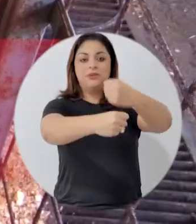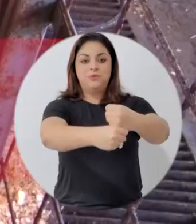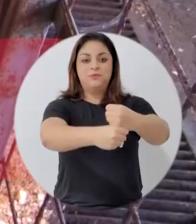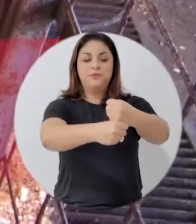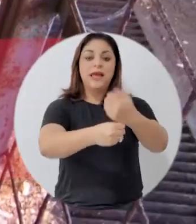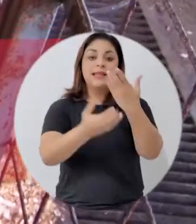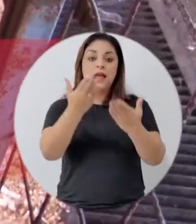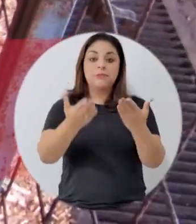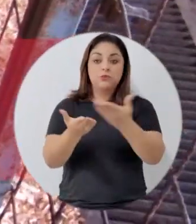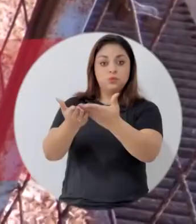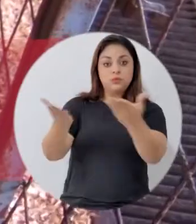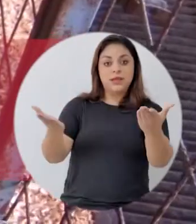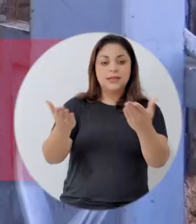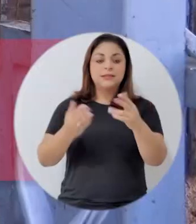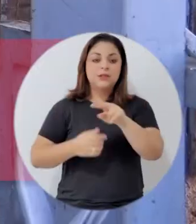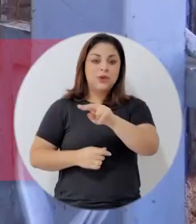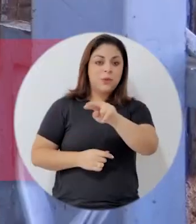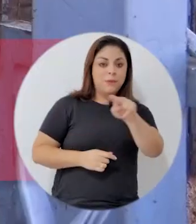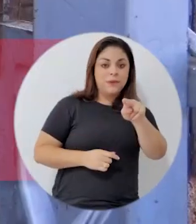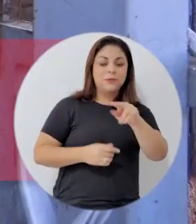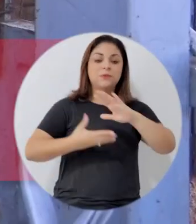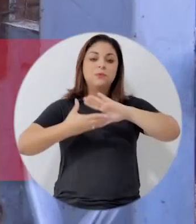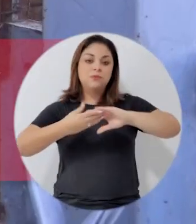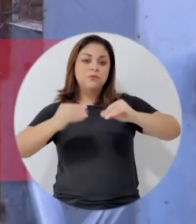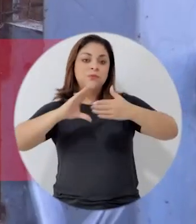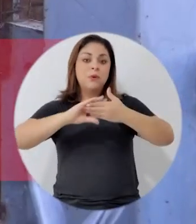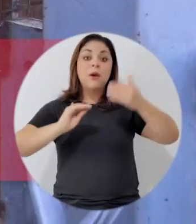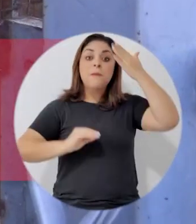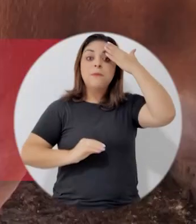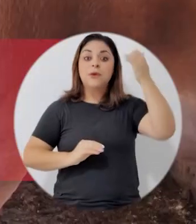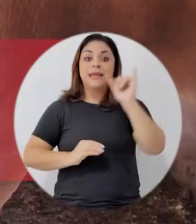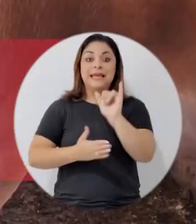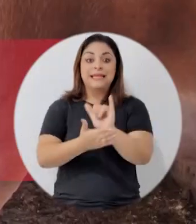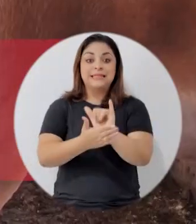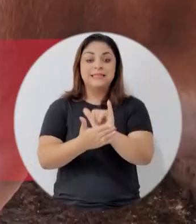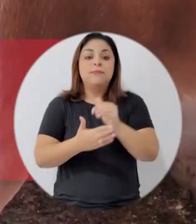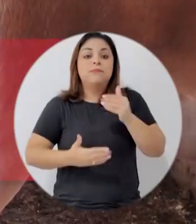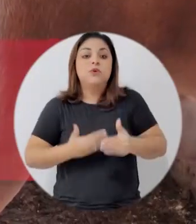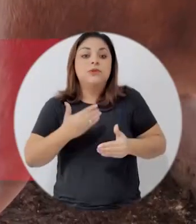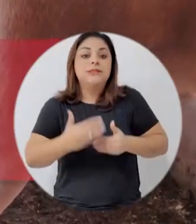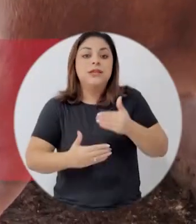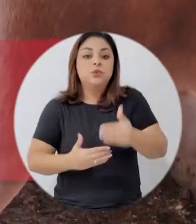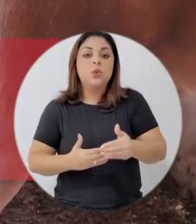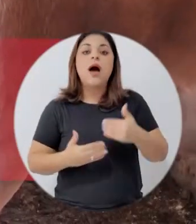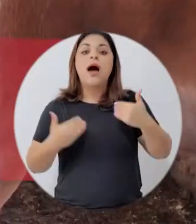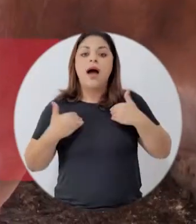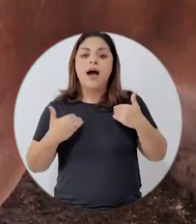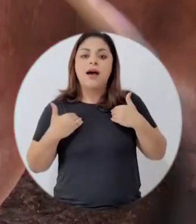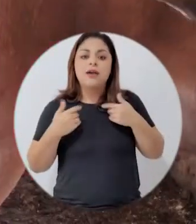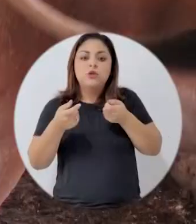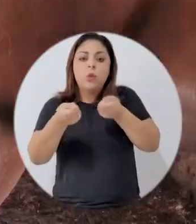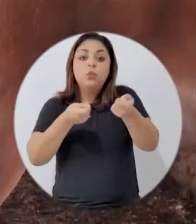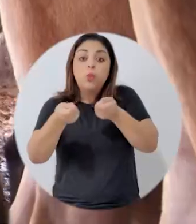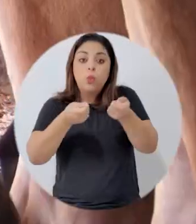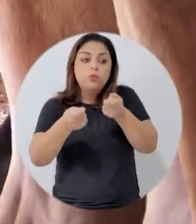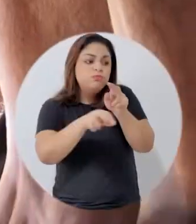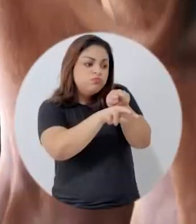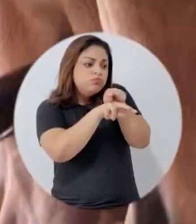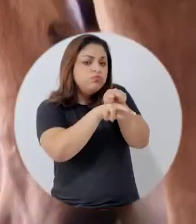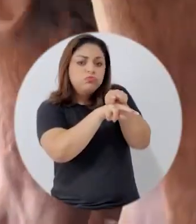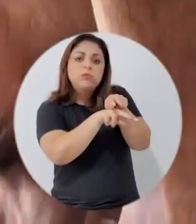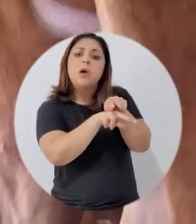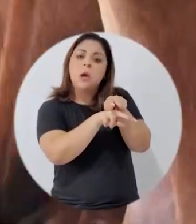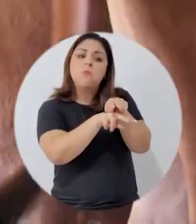los compañeros nos podrán contar, ¿verdad? Porque es un proceso que lleva auditorías también, que nos revisan y que nos